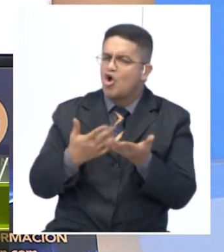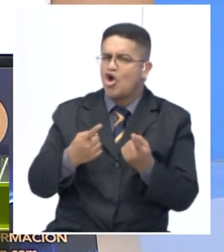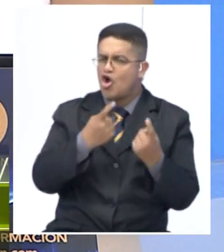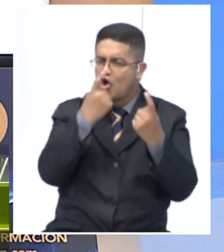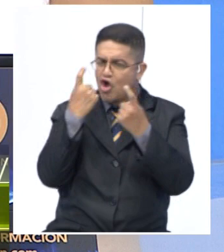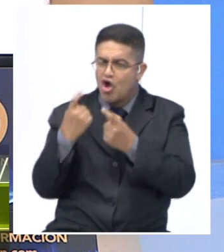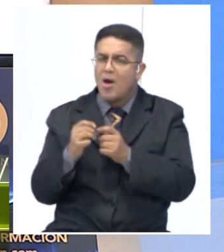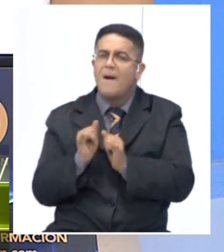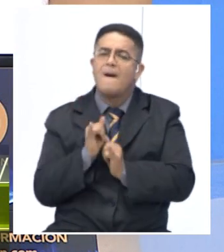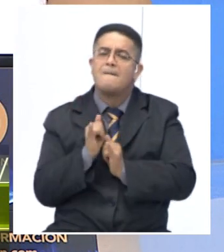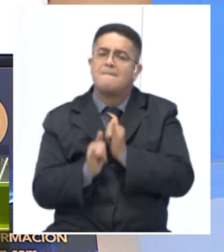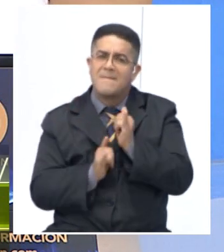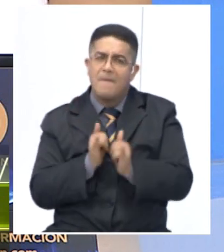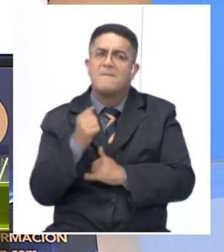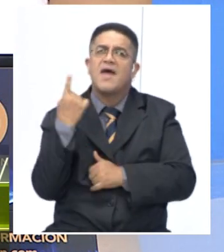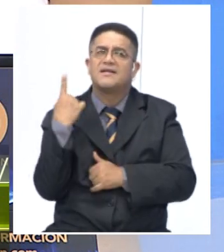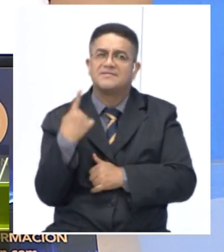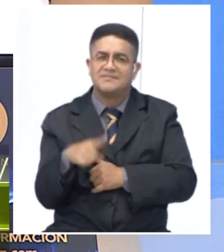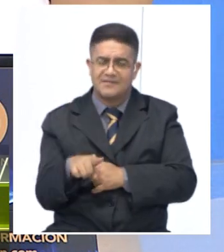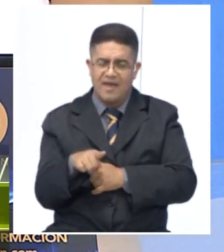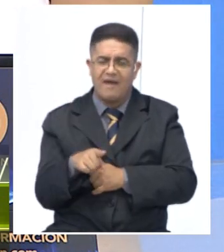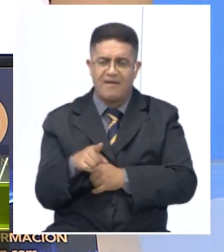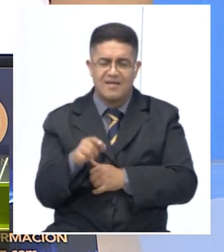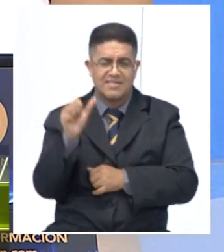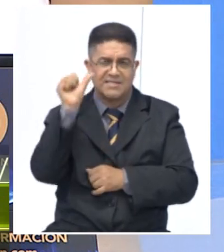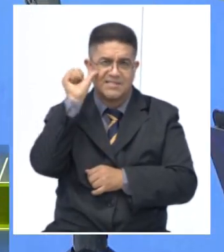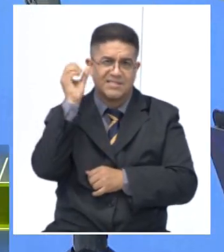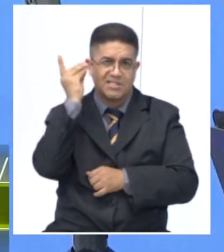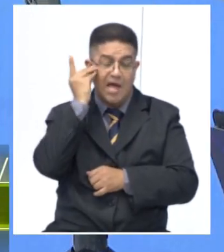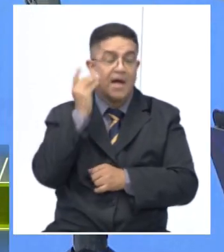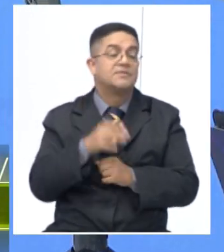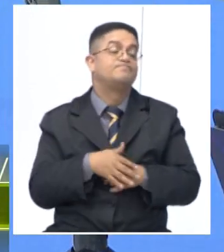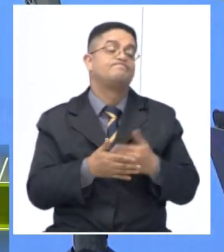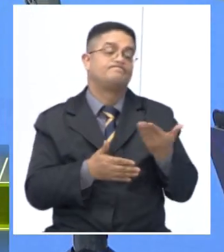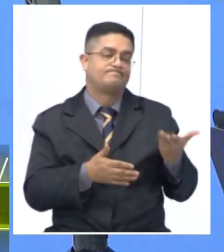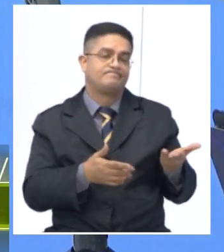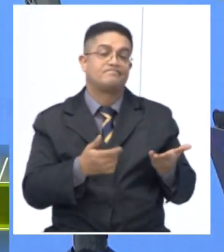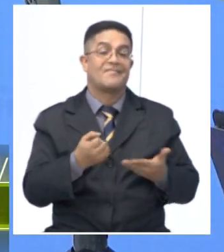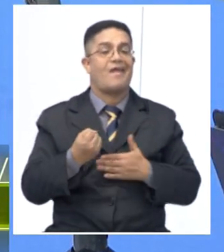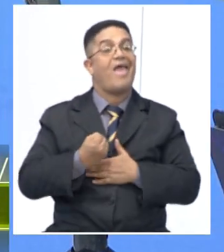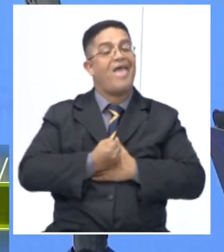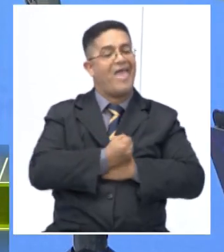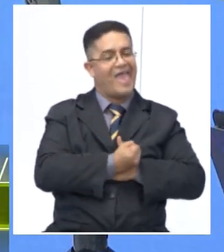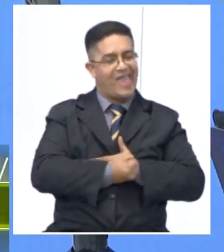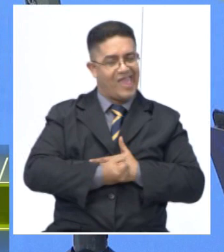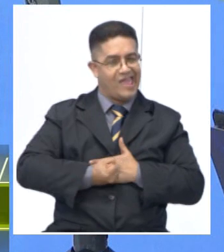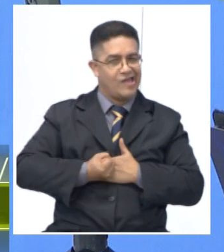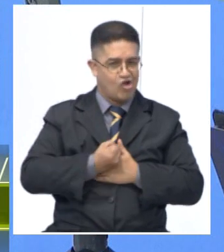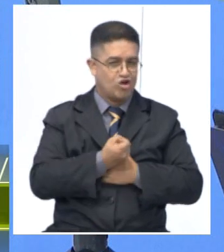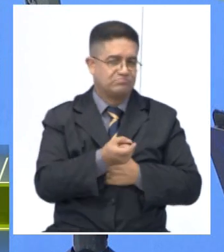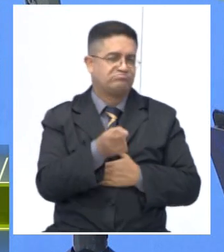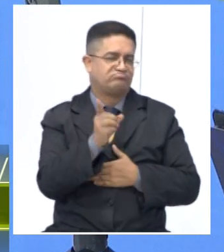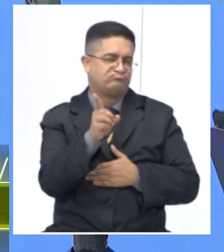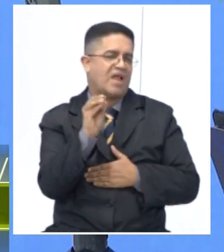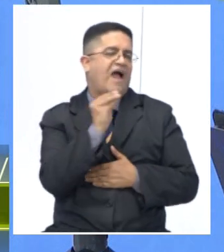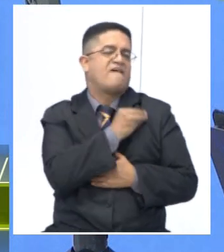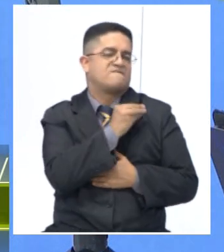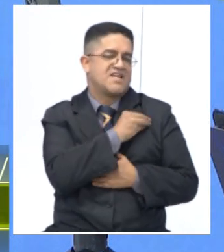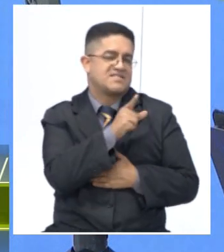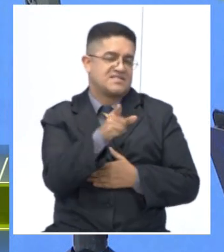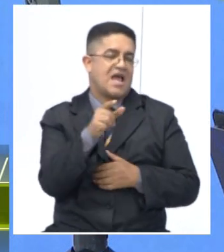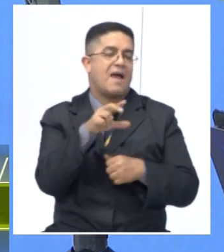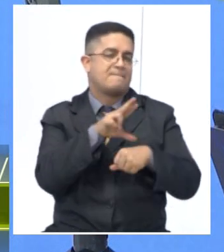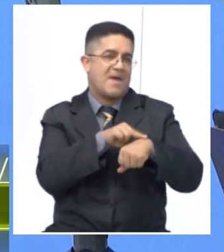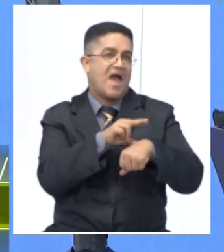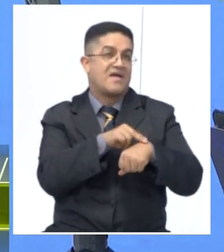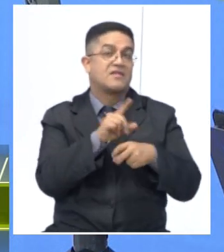en su formación viene con este par 21? Evidentemente podemos comenzar con las ecografías. Eso pone en alerta a los ginecólogos, y